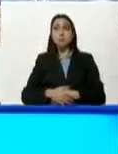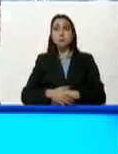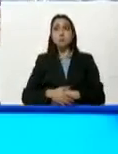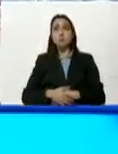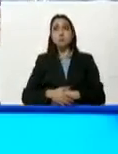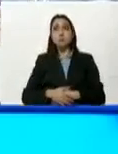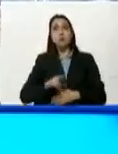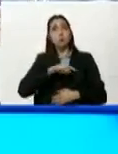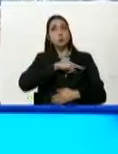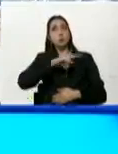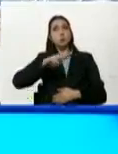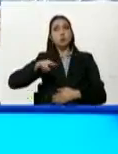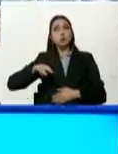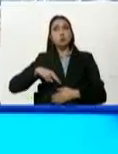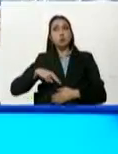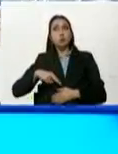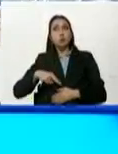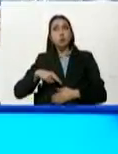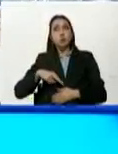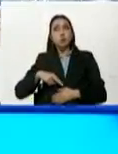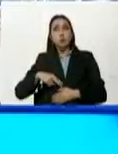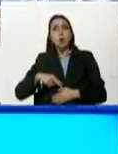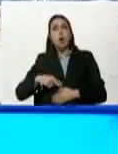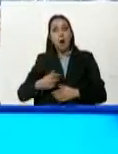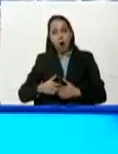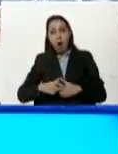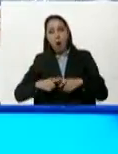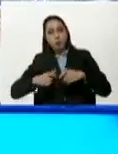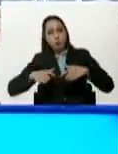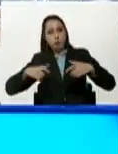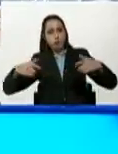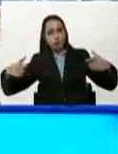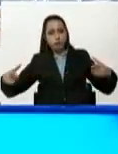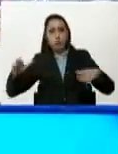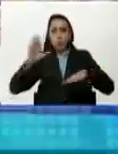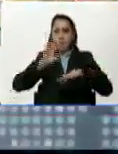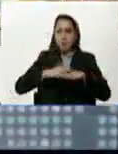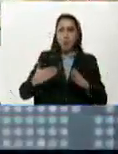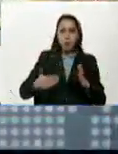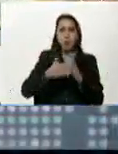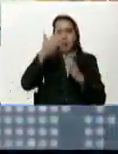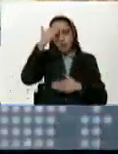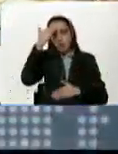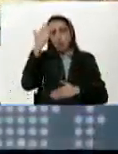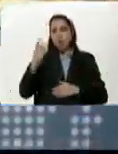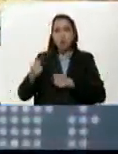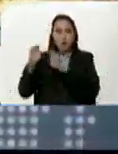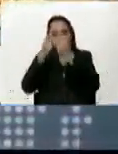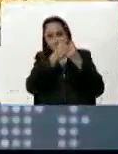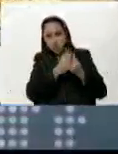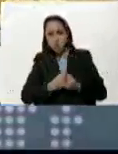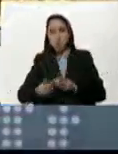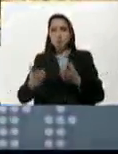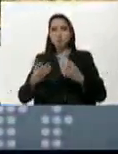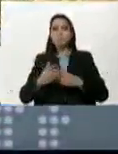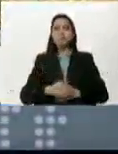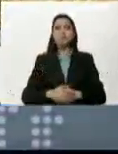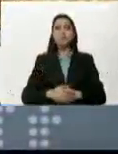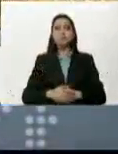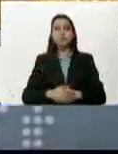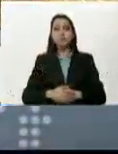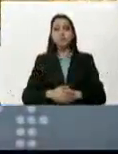venimos de menos de menos por la guerra económica verdad de menos me de menos